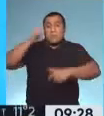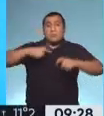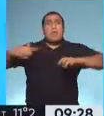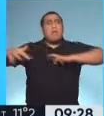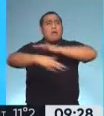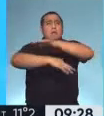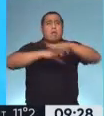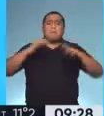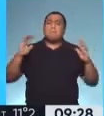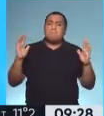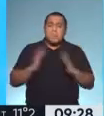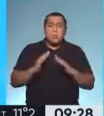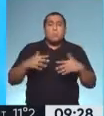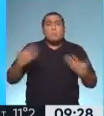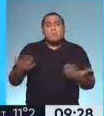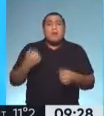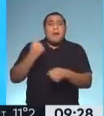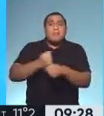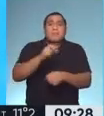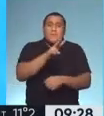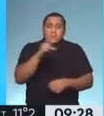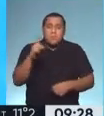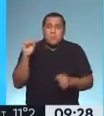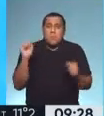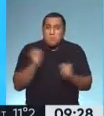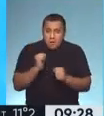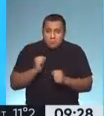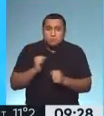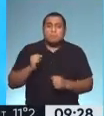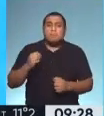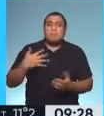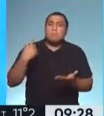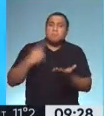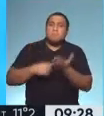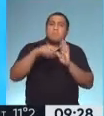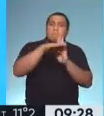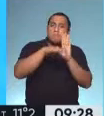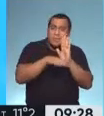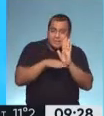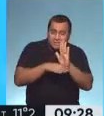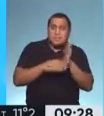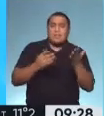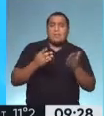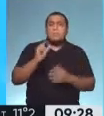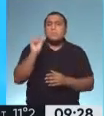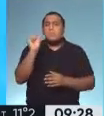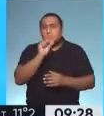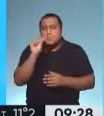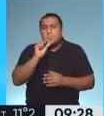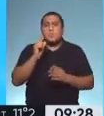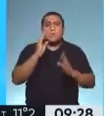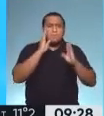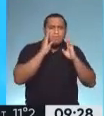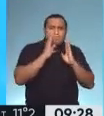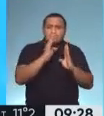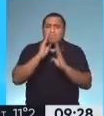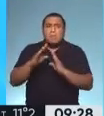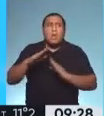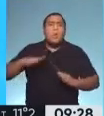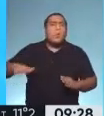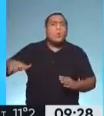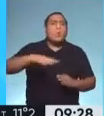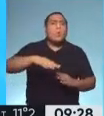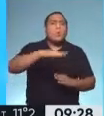por eso hasta el 21 de mayo se tomaron diferentes medidas colectivas transitorias intensivas y